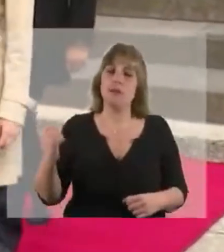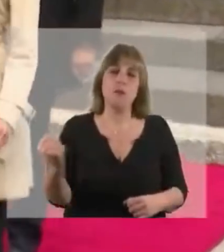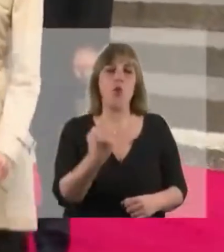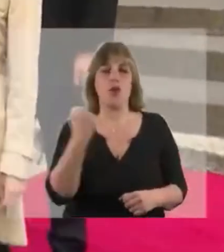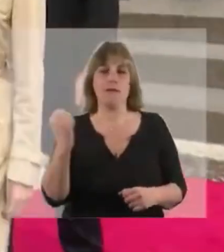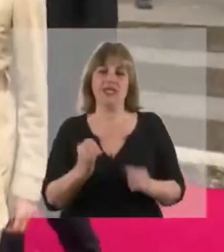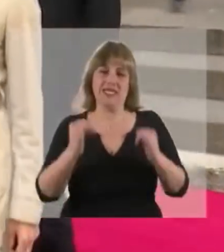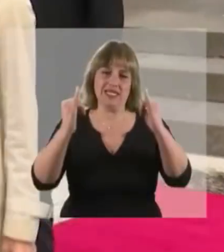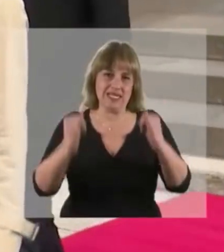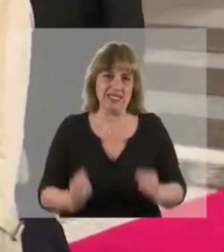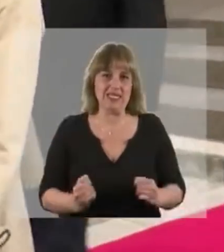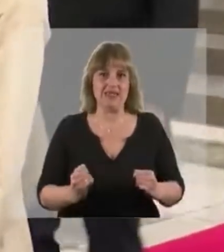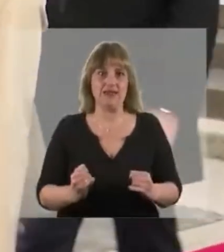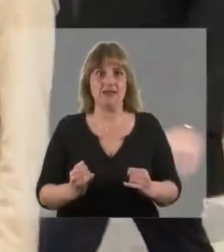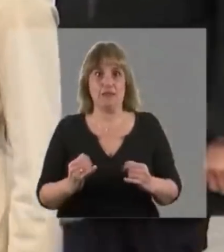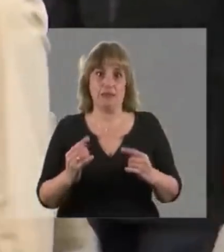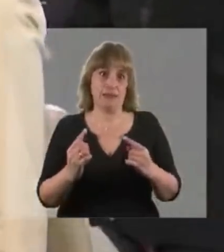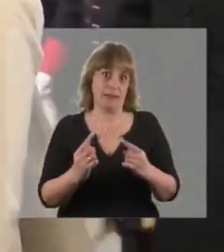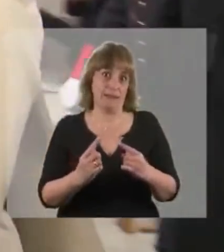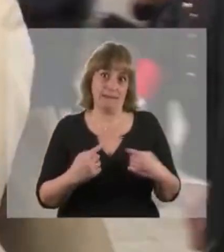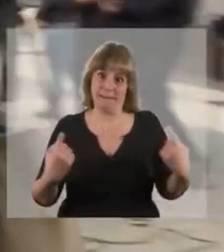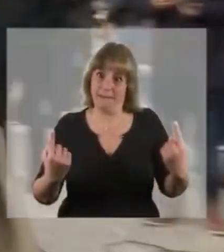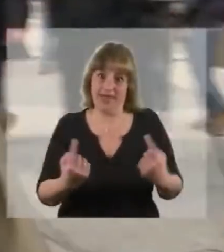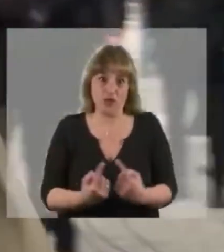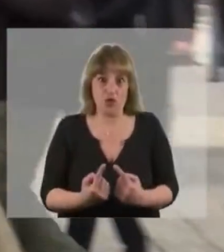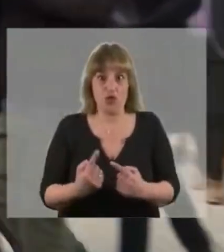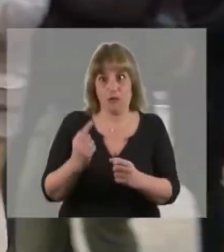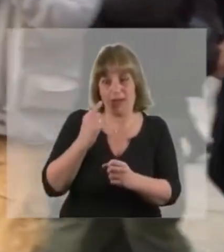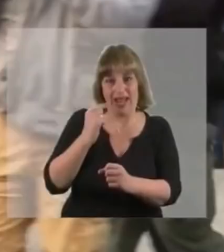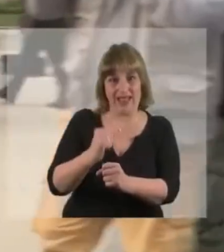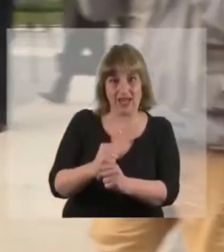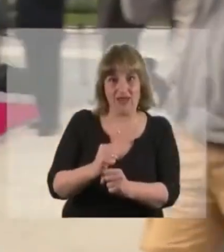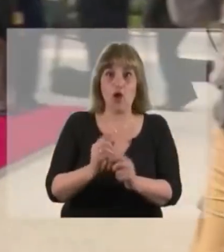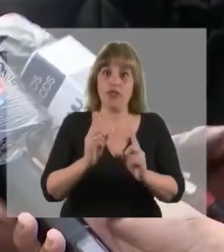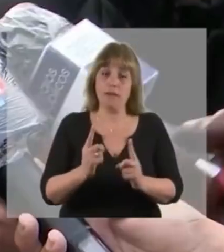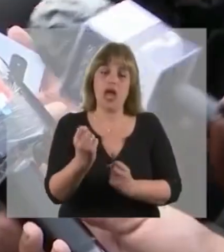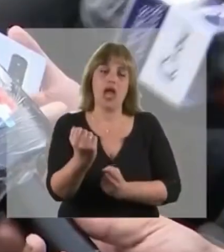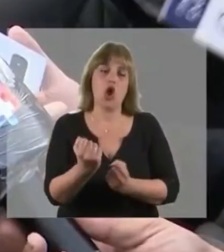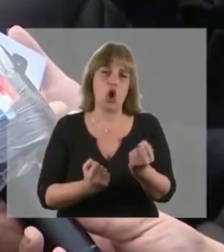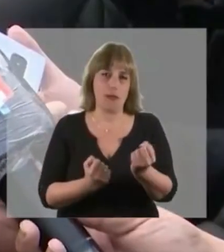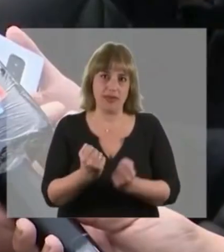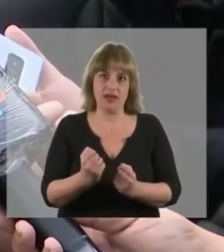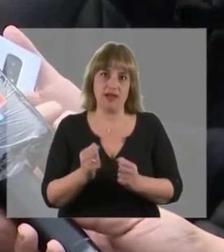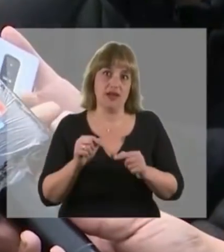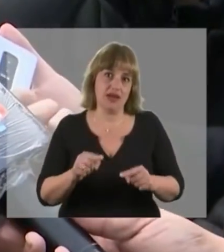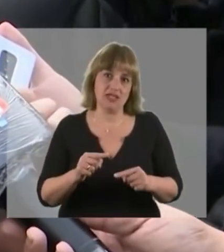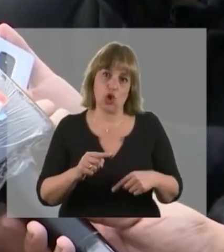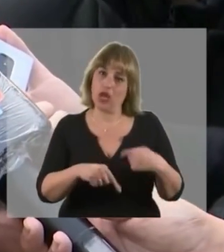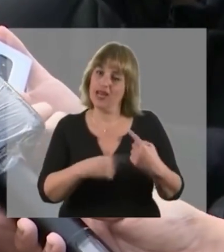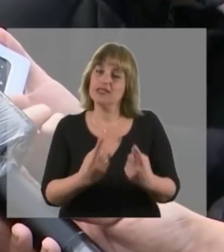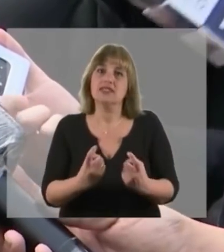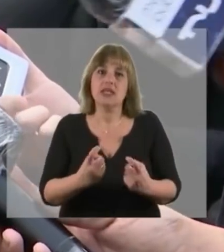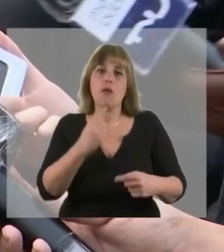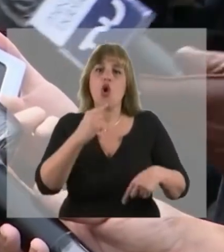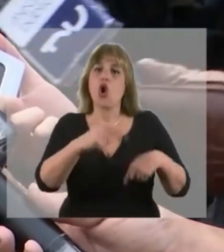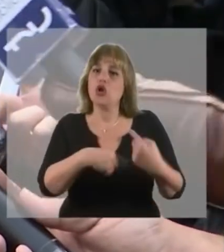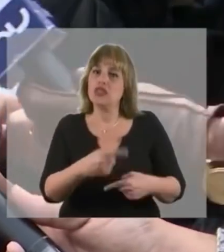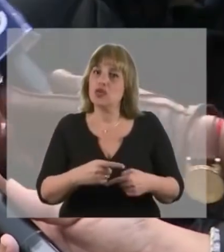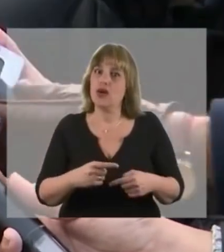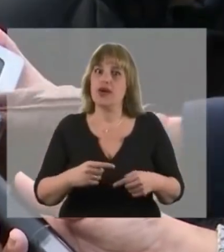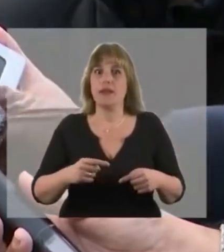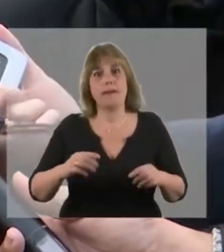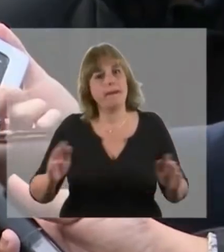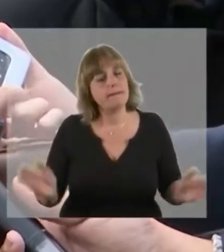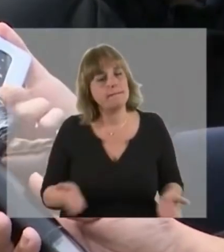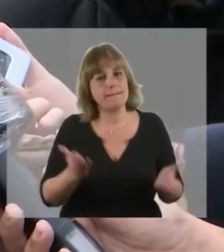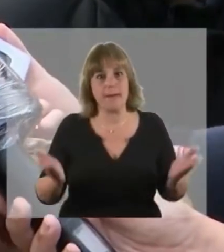Pero el tema de la salud ha sido muy importante, vital para nuestro trabajo. Y el tema de la economía es el motor que